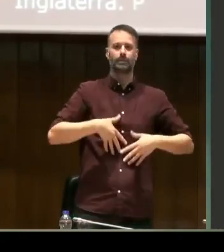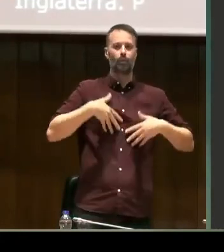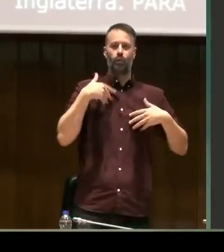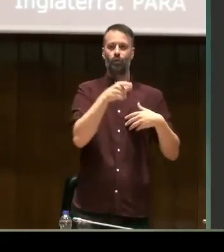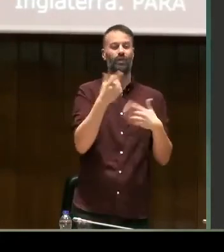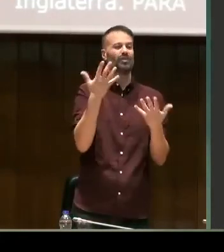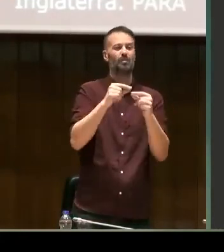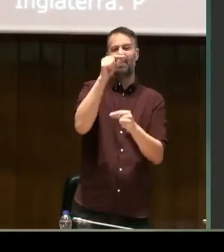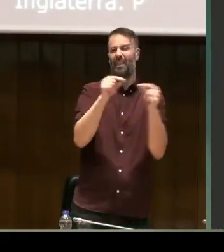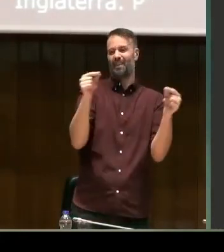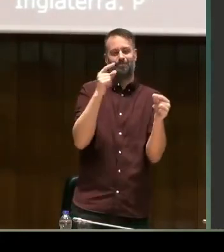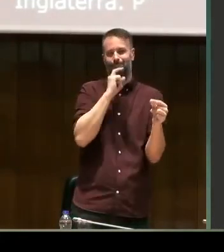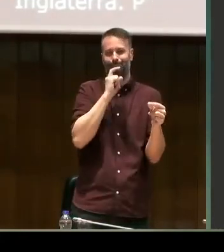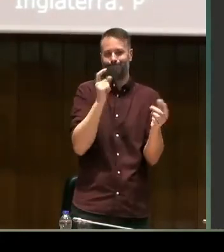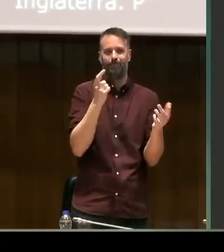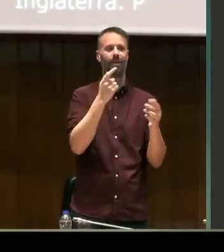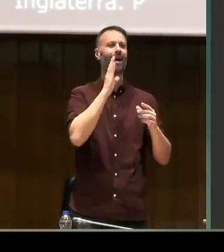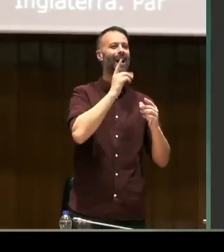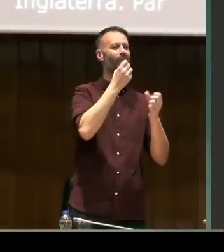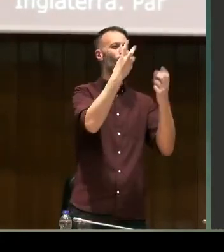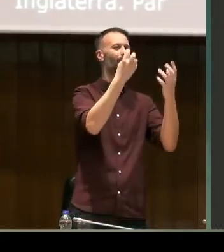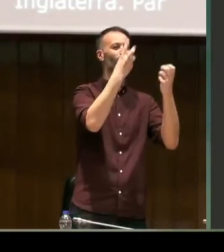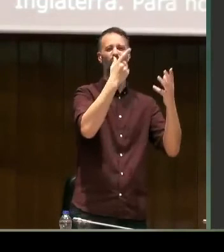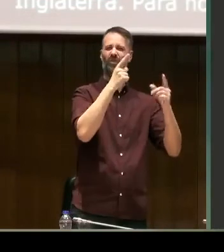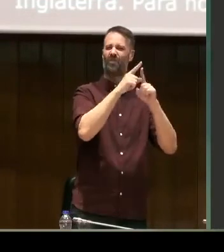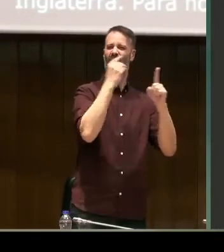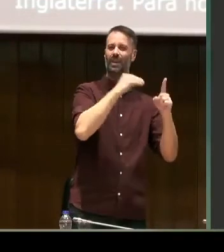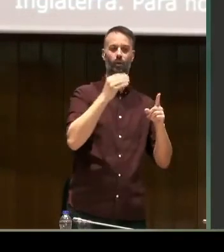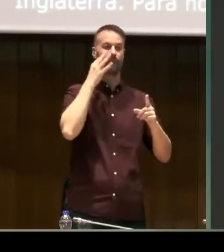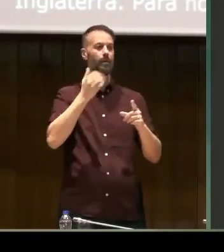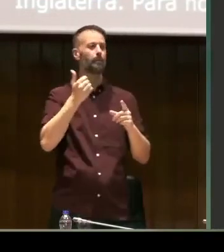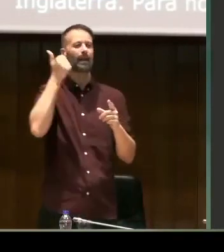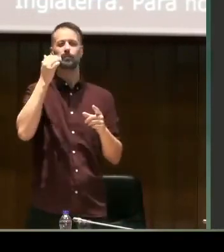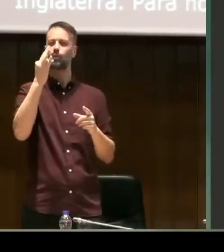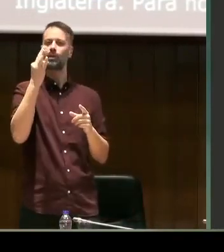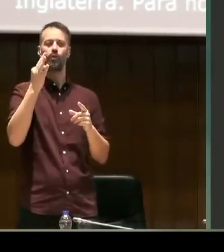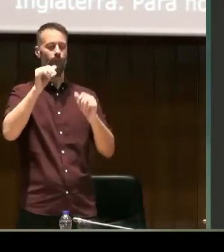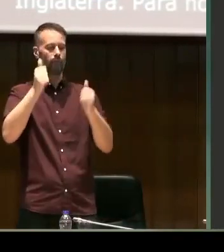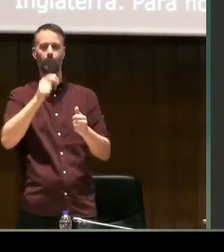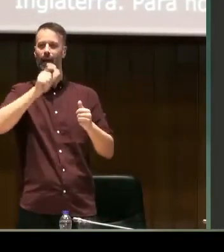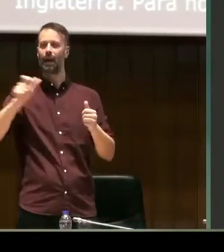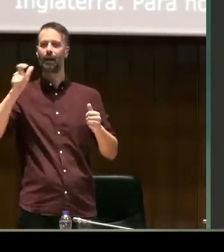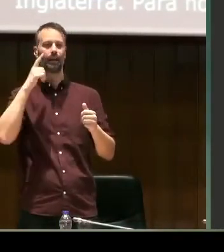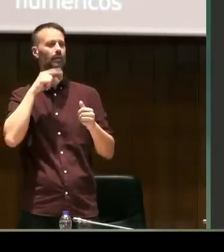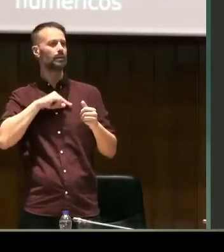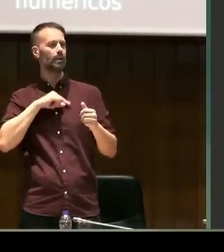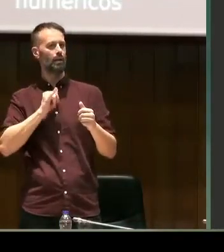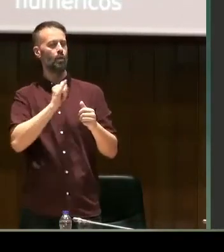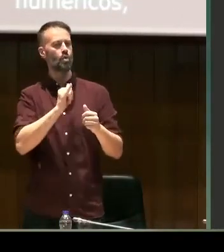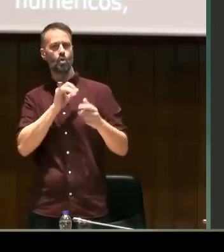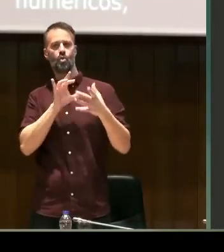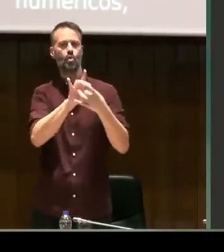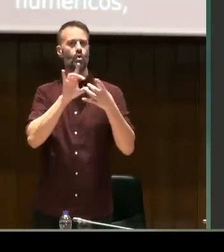hijo sordo y la respuesta de este hijo a su madre y el agradecimiento por expresarse de esa manera. Lo más